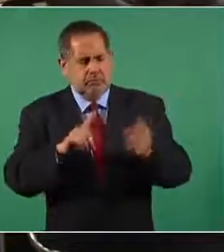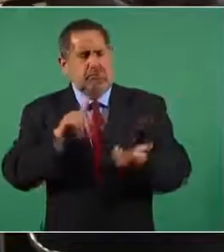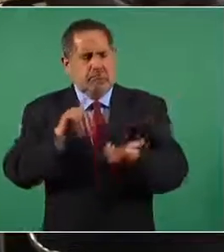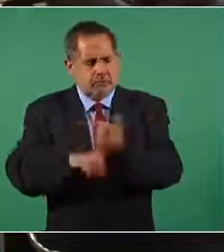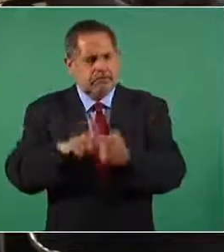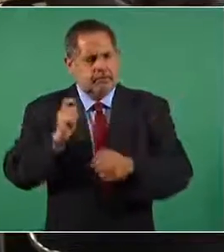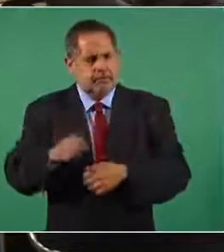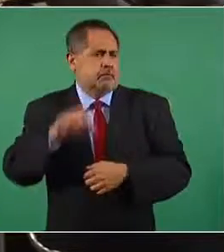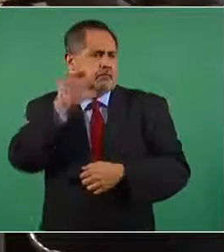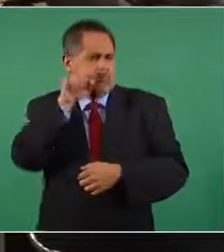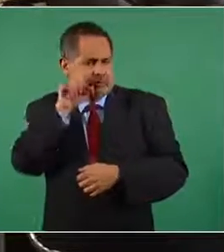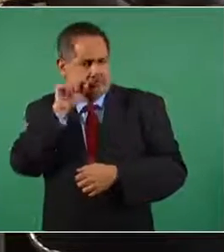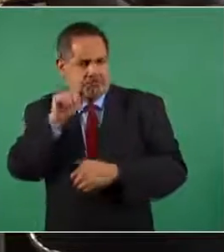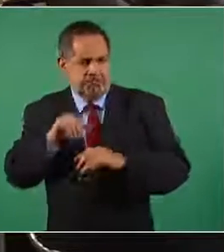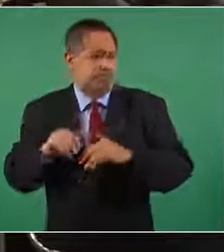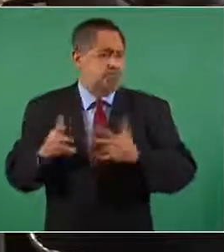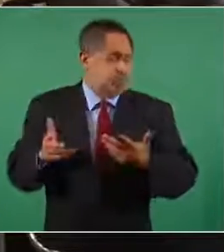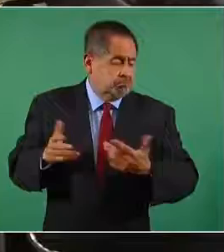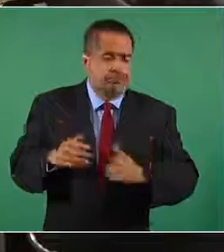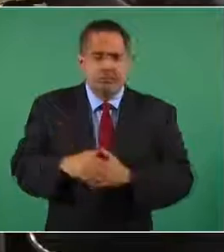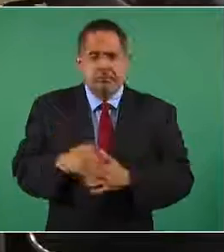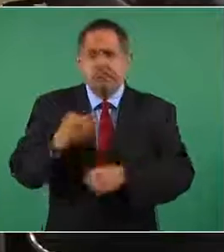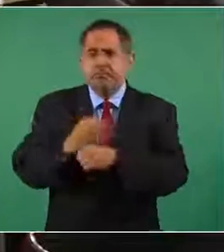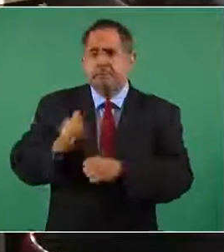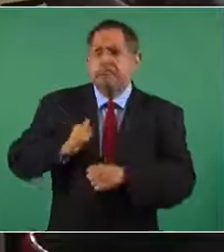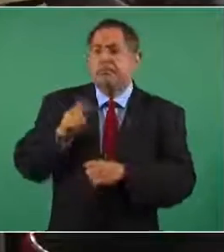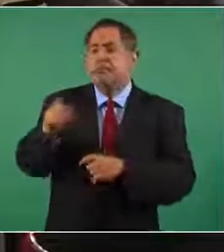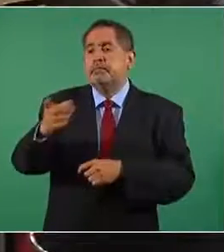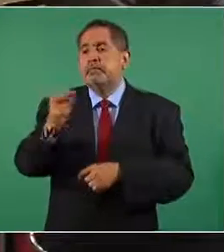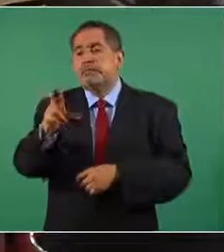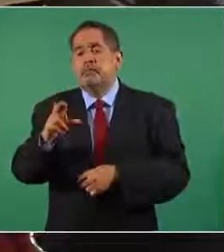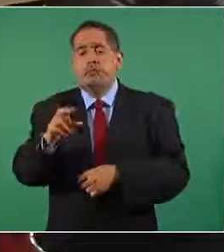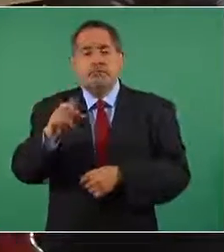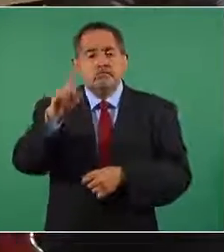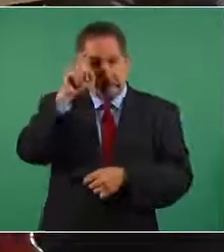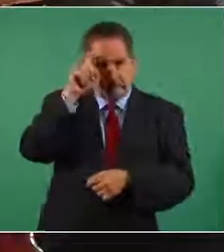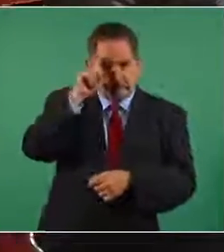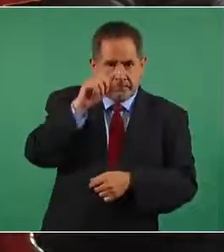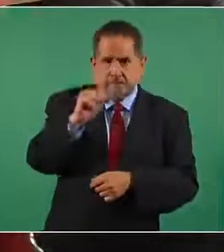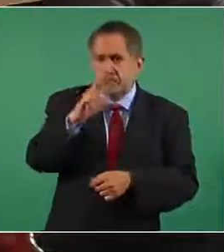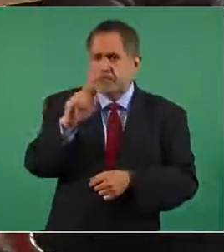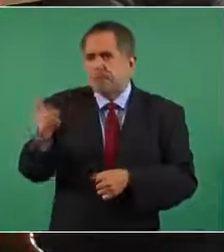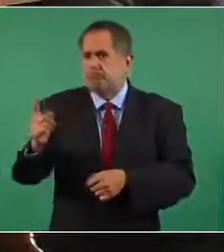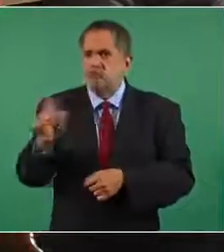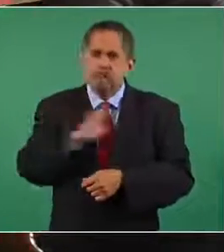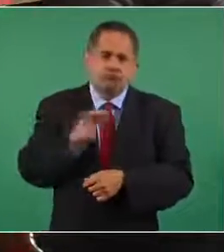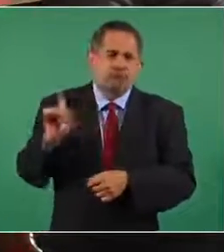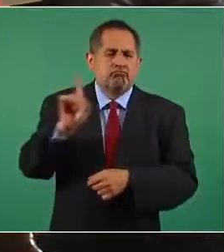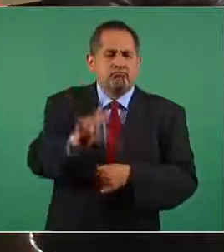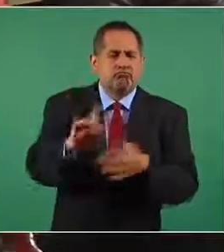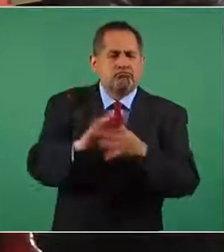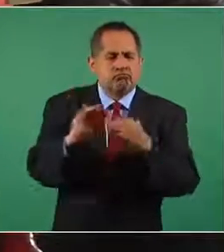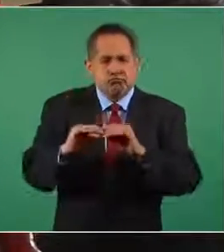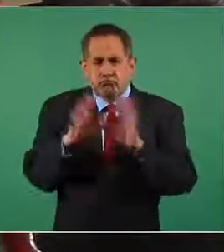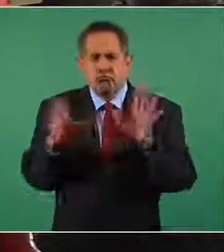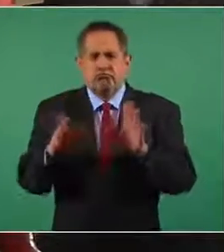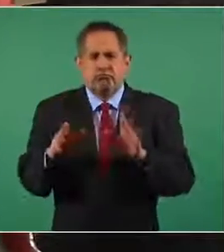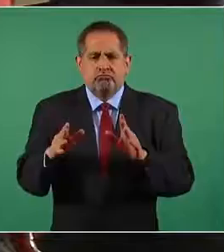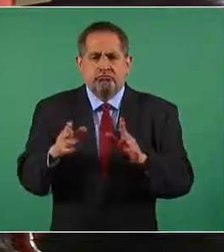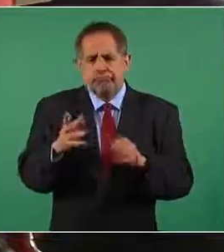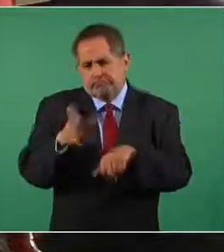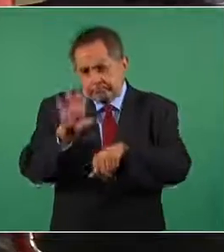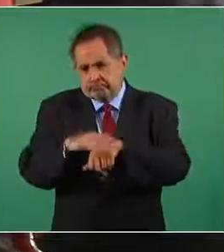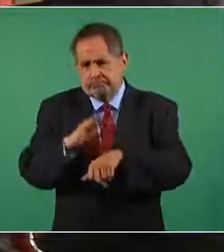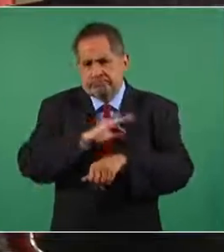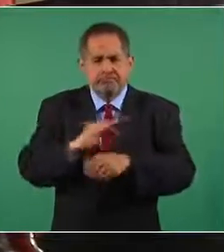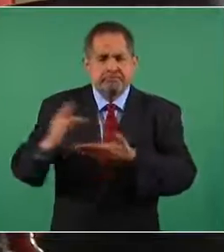semáforo naranja. Aprovechando que están aquí tanto el doctor Alcocer como el doctor Gatell, no sé si sería muy atrevido si me